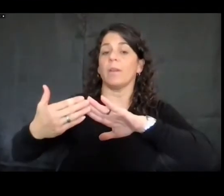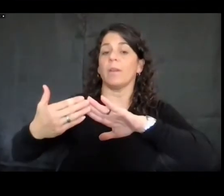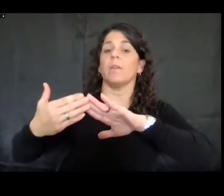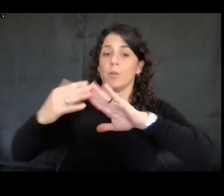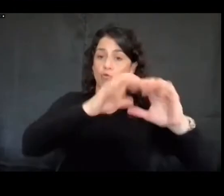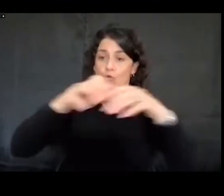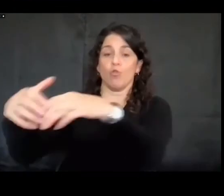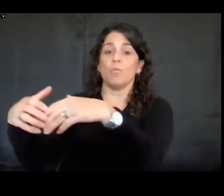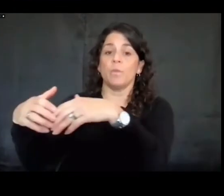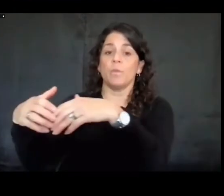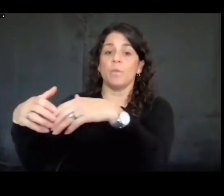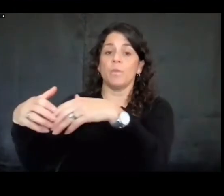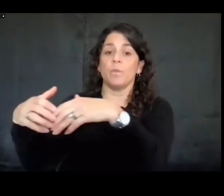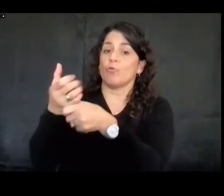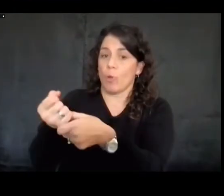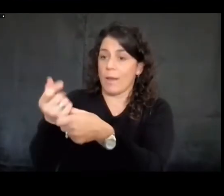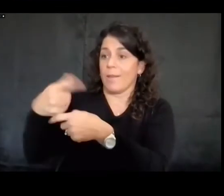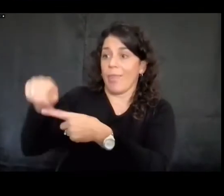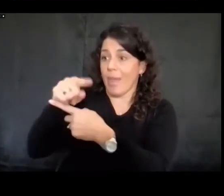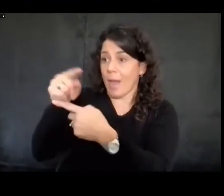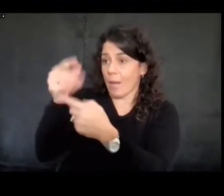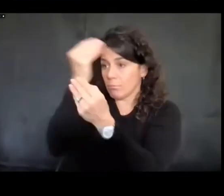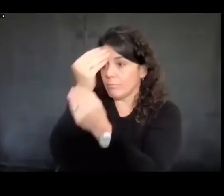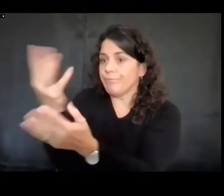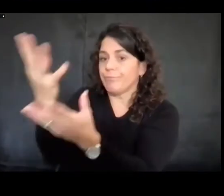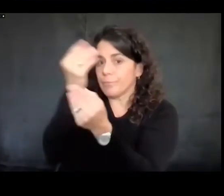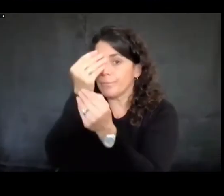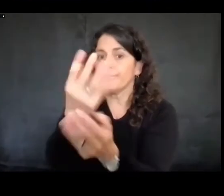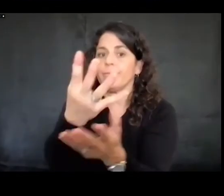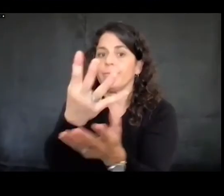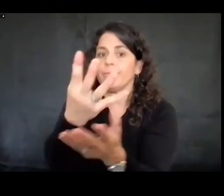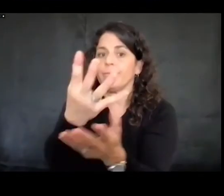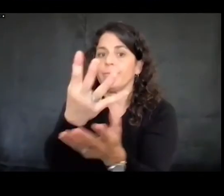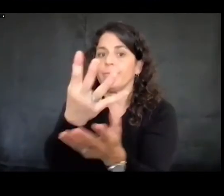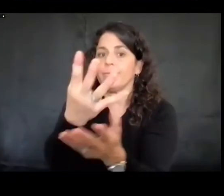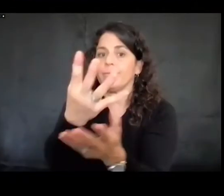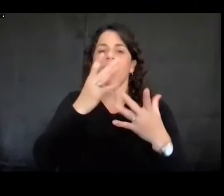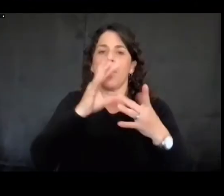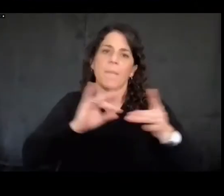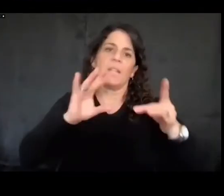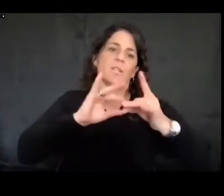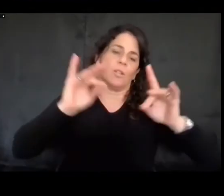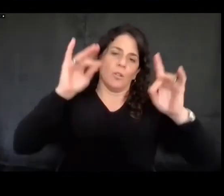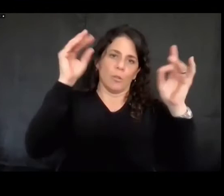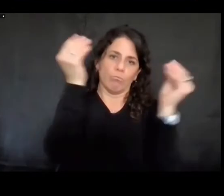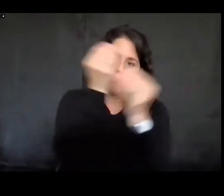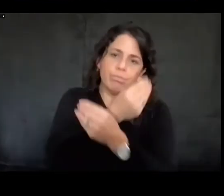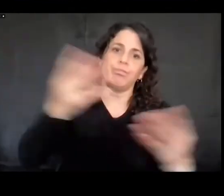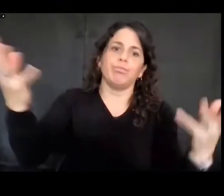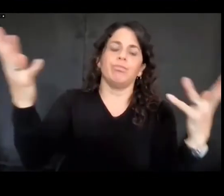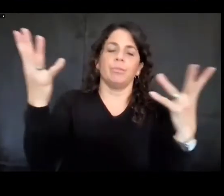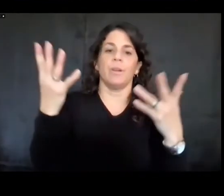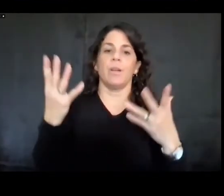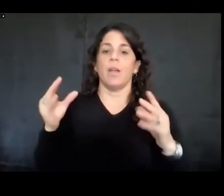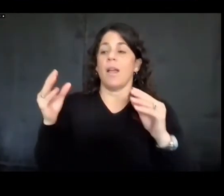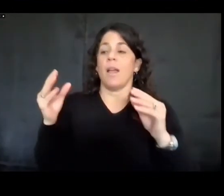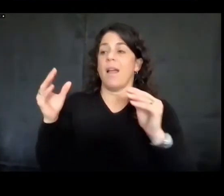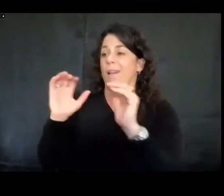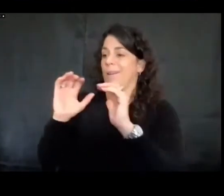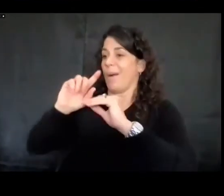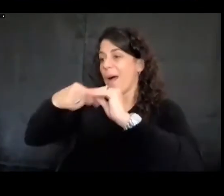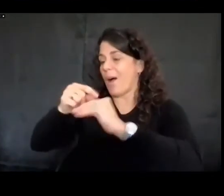de la comunidad con los líderes de confianza y mandará un mensaje con respecto a acceso y hay más